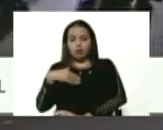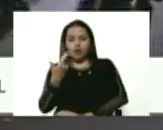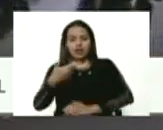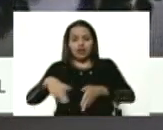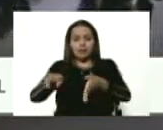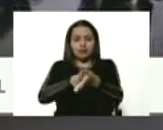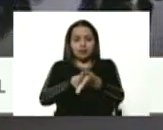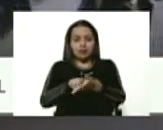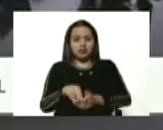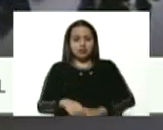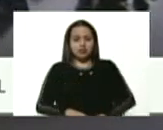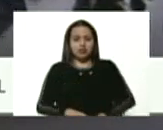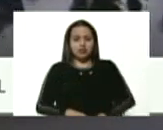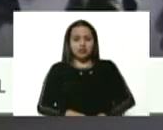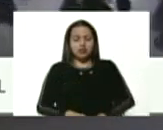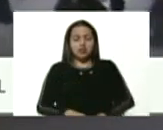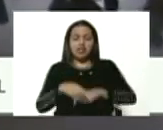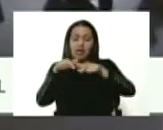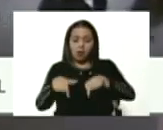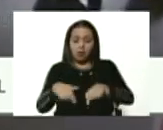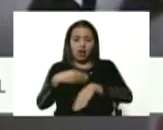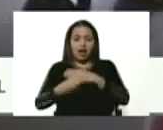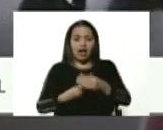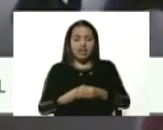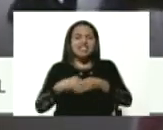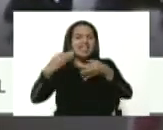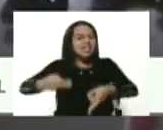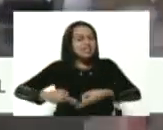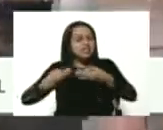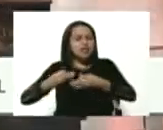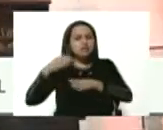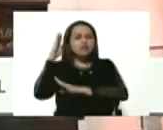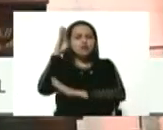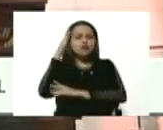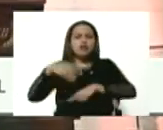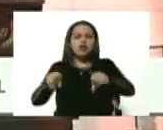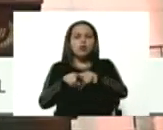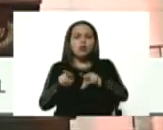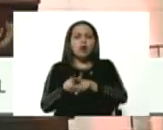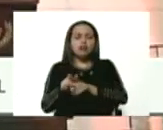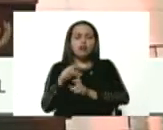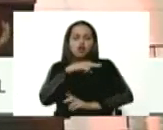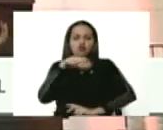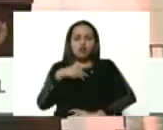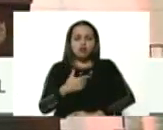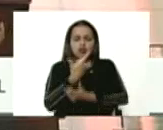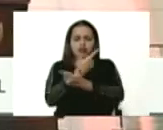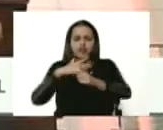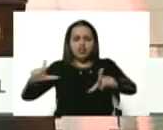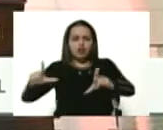es, que fue y que será para siempre nuestro libertador Simón Bolívar.